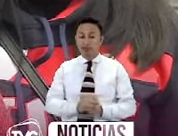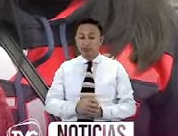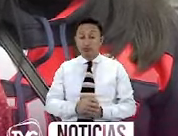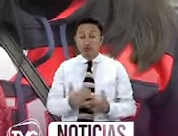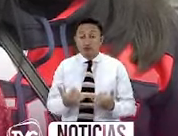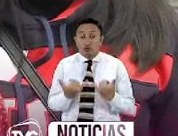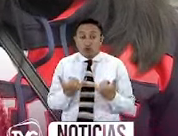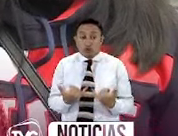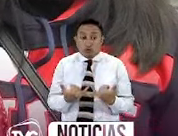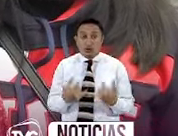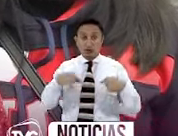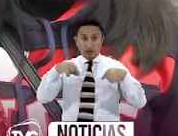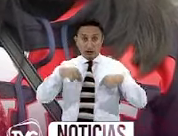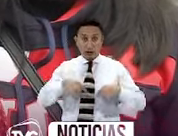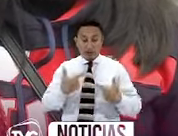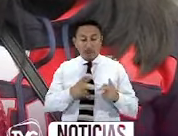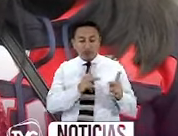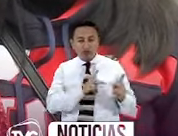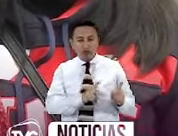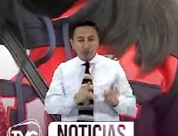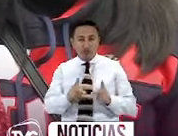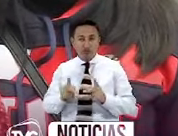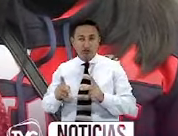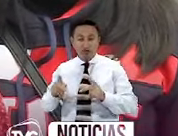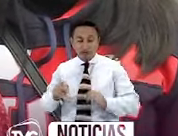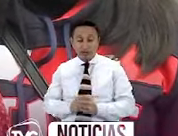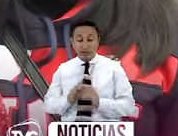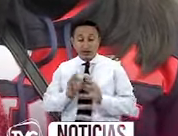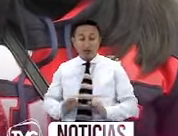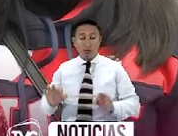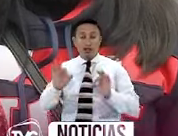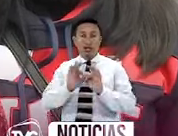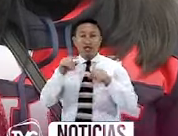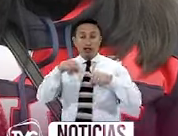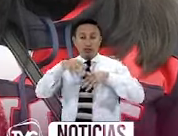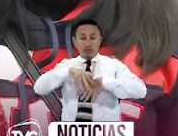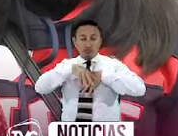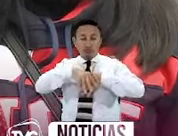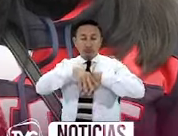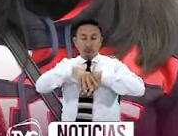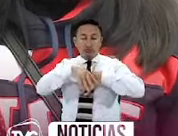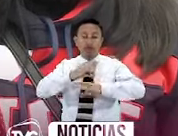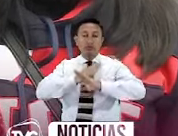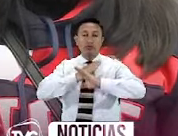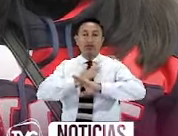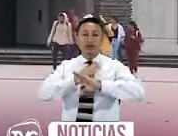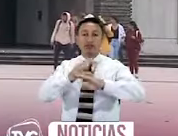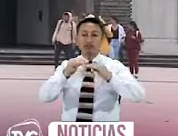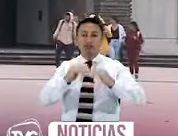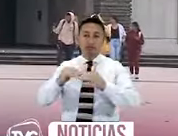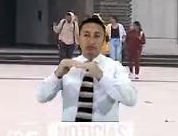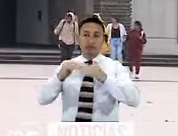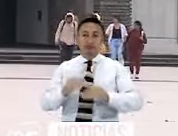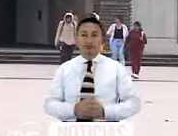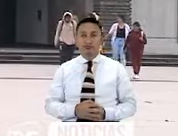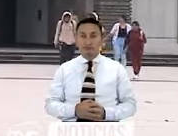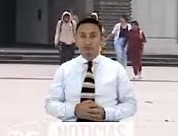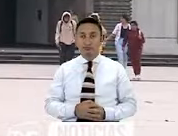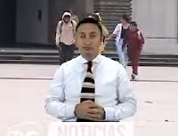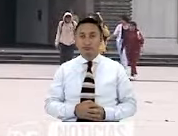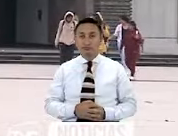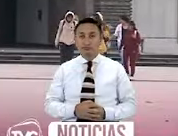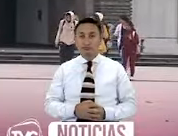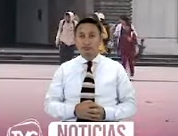nos estamos preparando para una importante movilización en defensa de la democracia. Pese a que se ha anunciado que